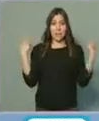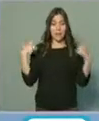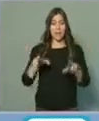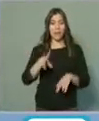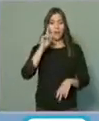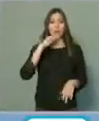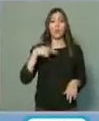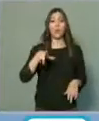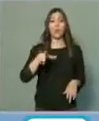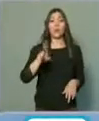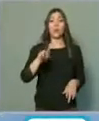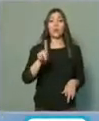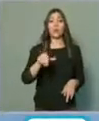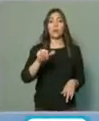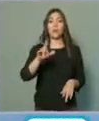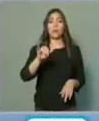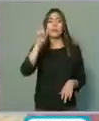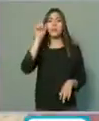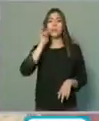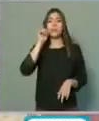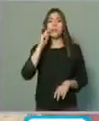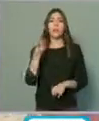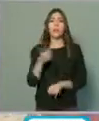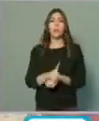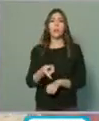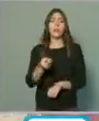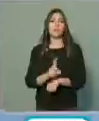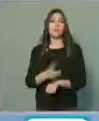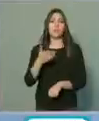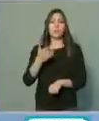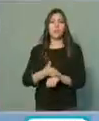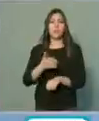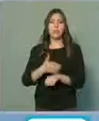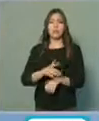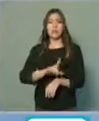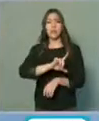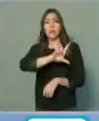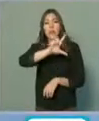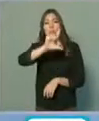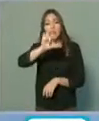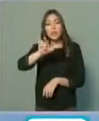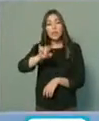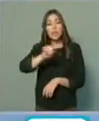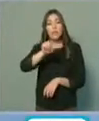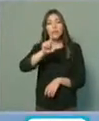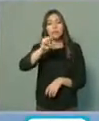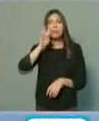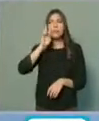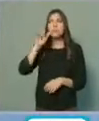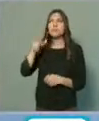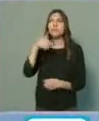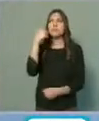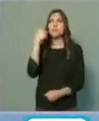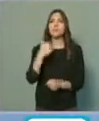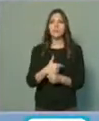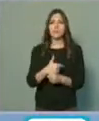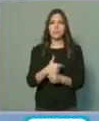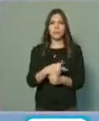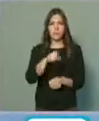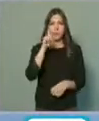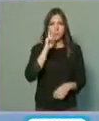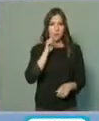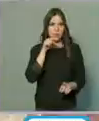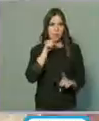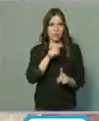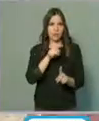Luz María, me tenía castigado todos los días. Claro. Cuando yo hice un reencuadre, fíjense, cuando yo me di cuenta que ella tenía una